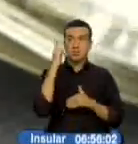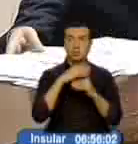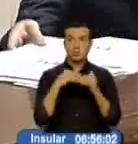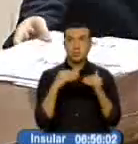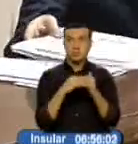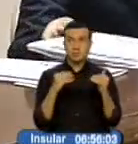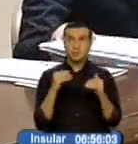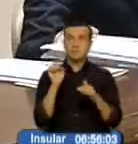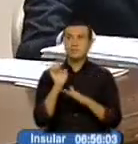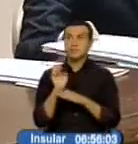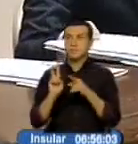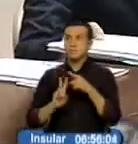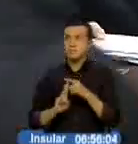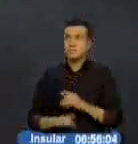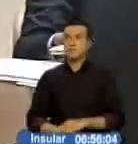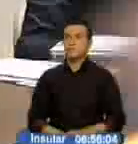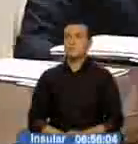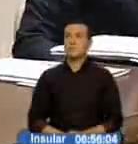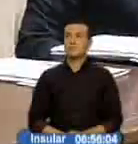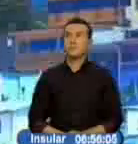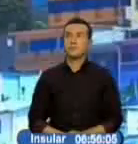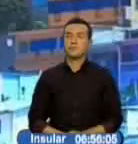dólares. Alex Llanos, Ecuador TV.